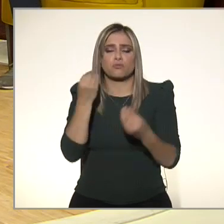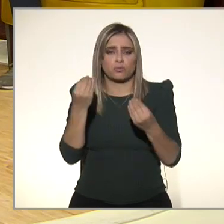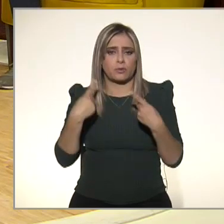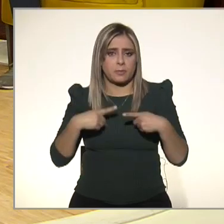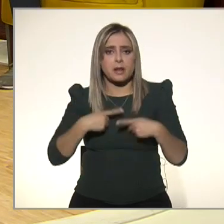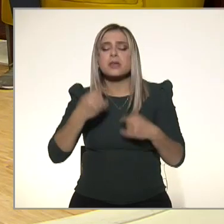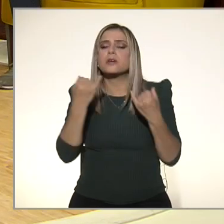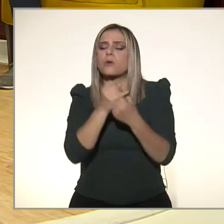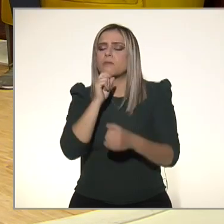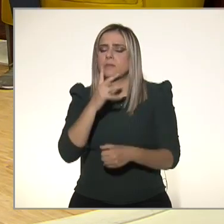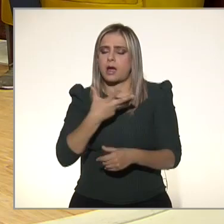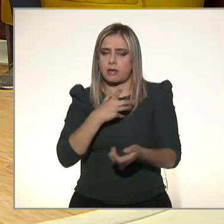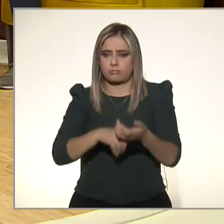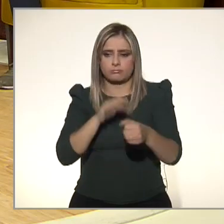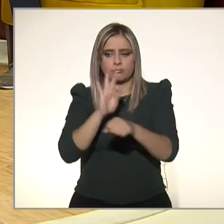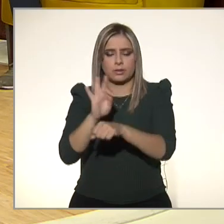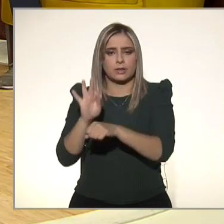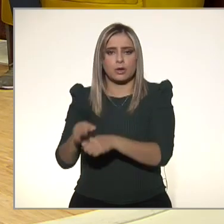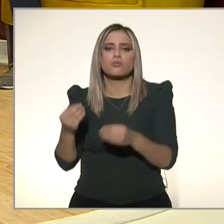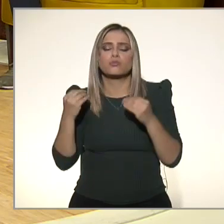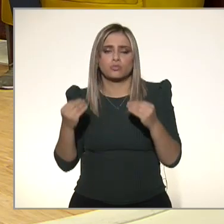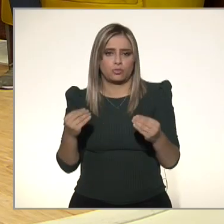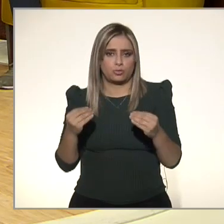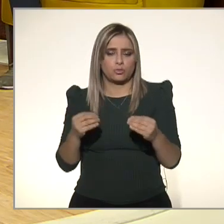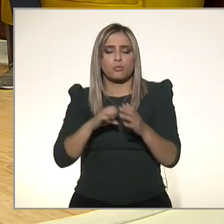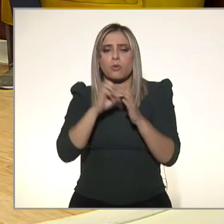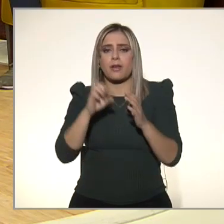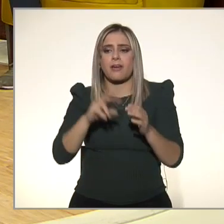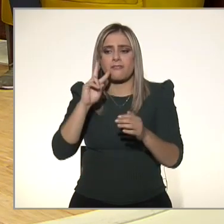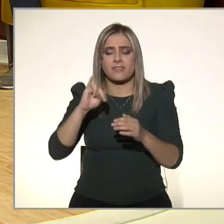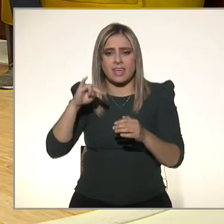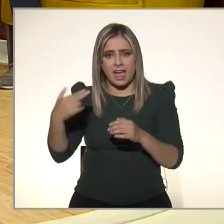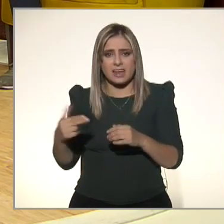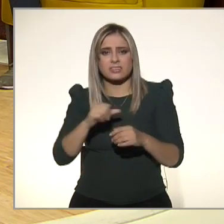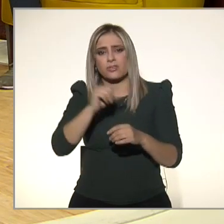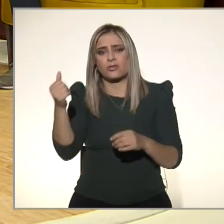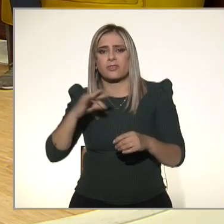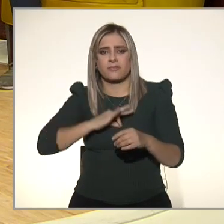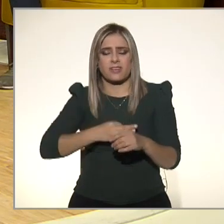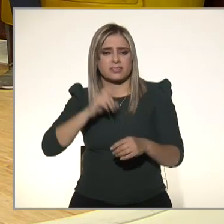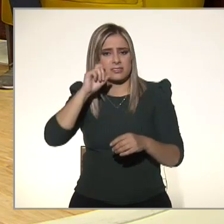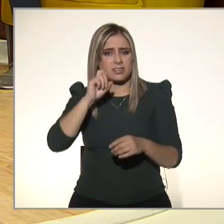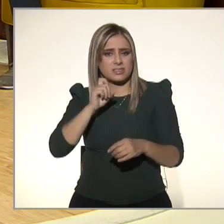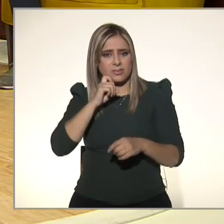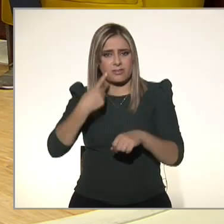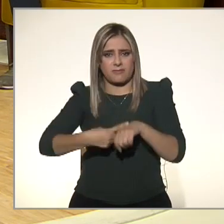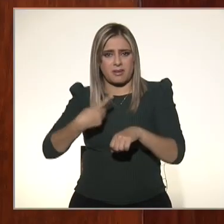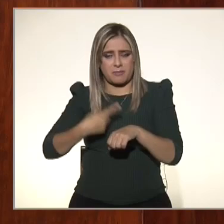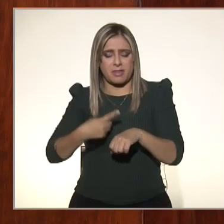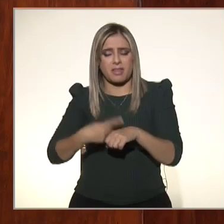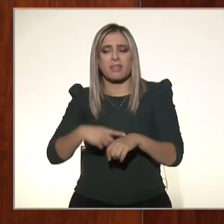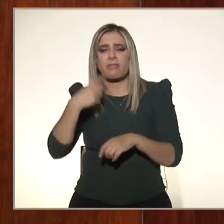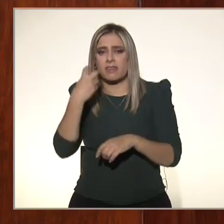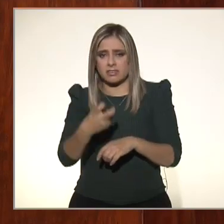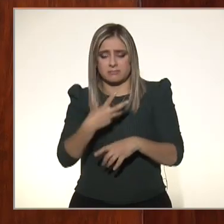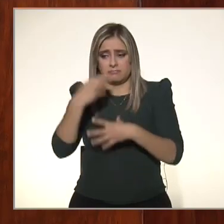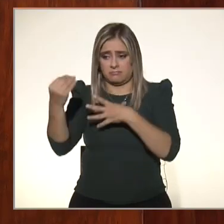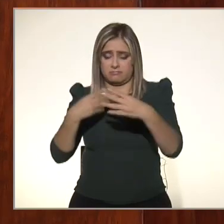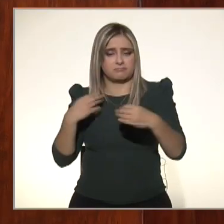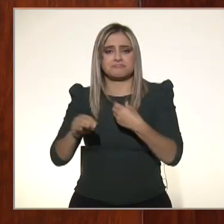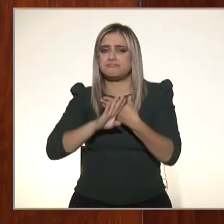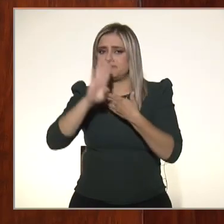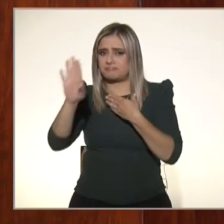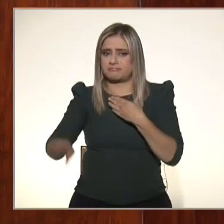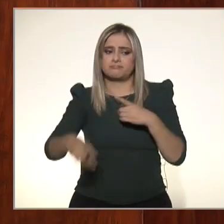decir también que por lo menos en lo que tiene que ver con VIH y en otras infecciones de transmisión sexual, apelamos también